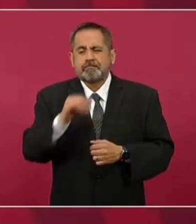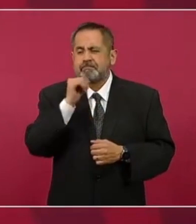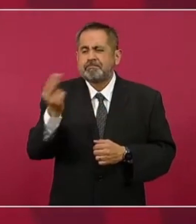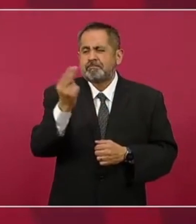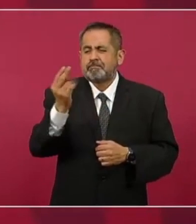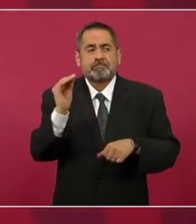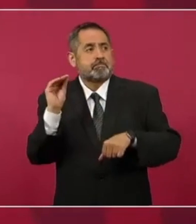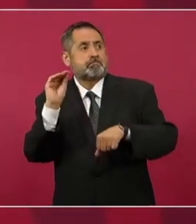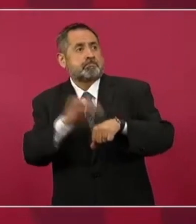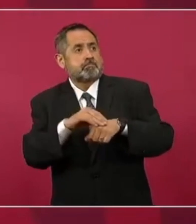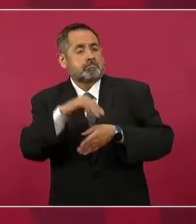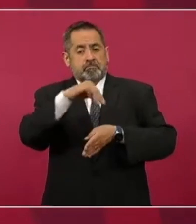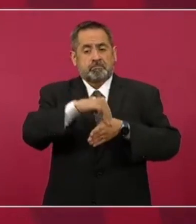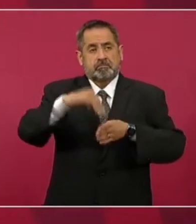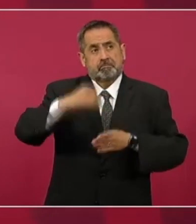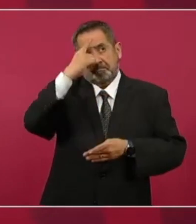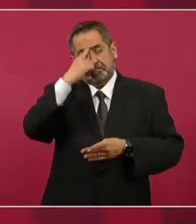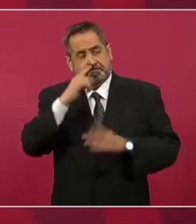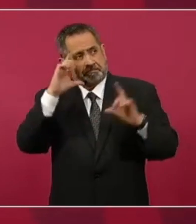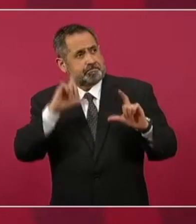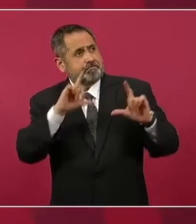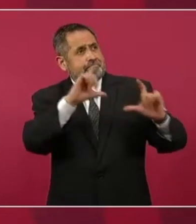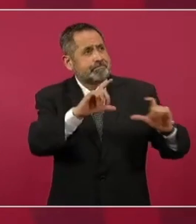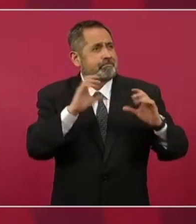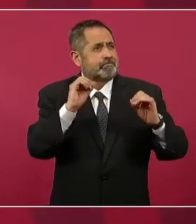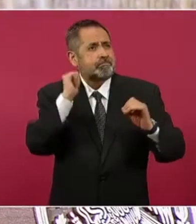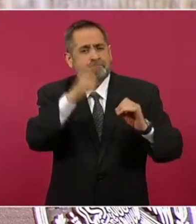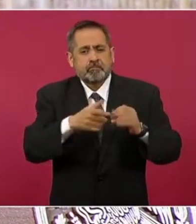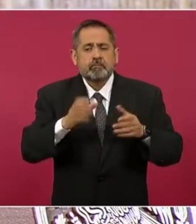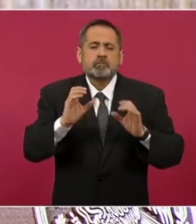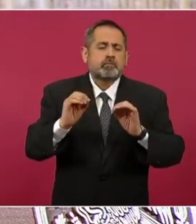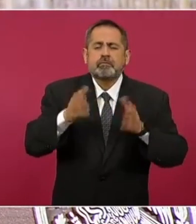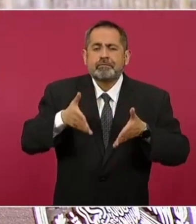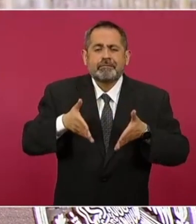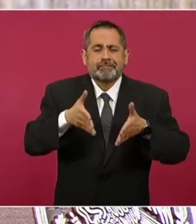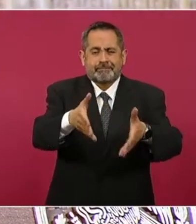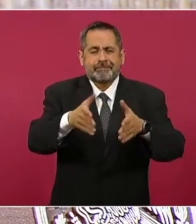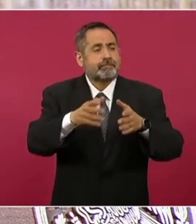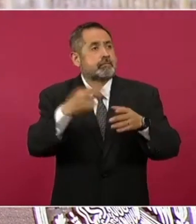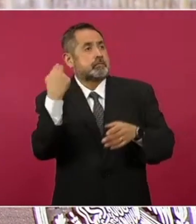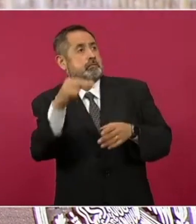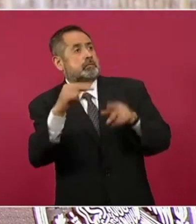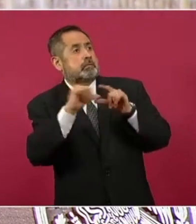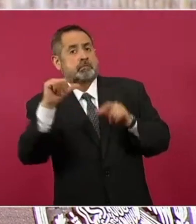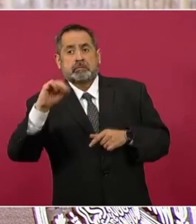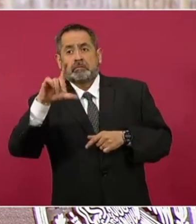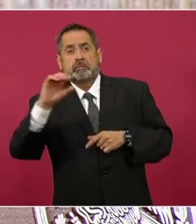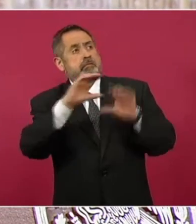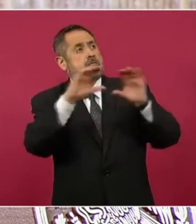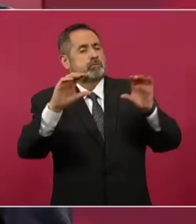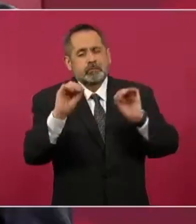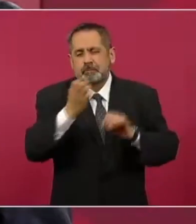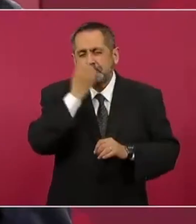estatuas o que las calles o las escuelas lleven mi nombre,